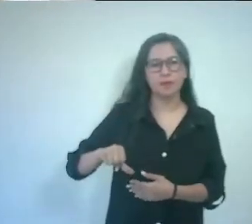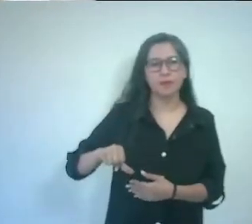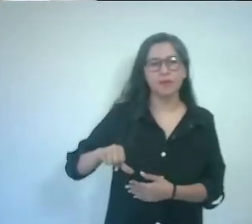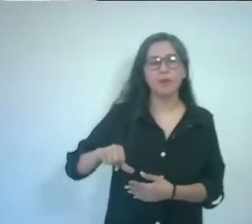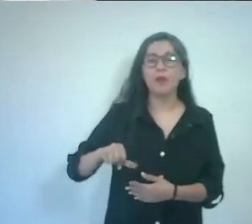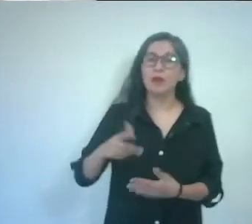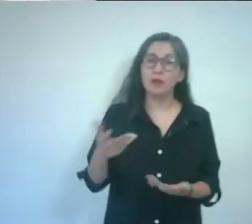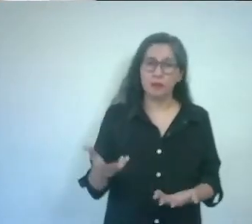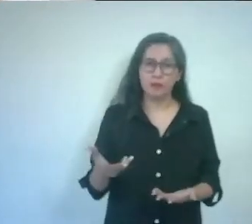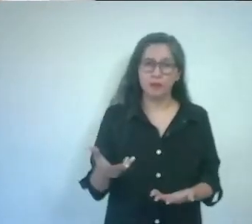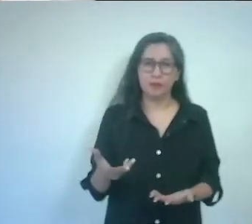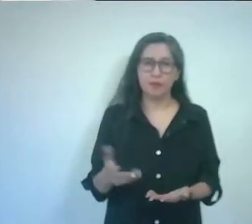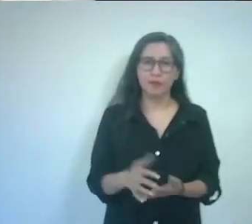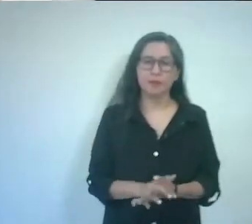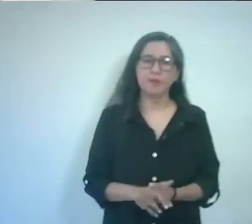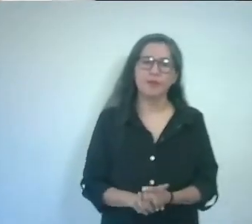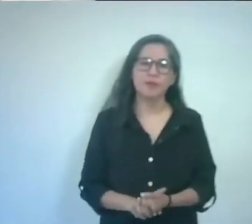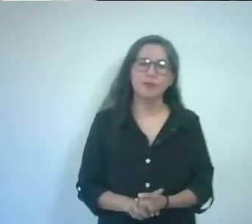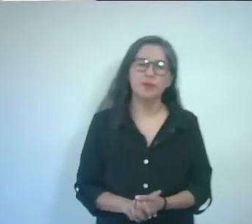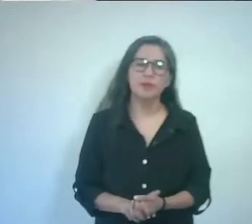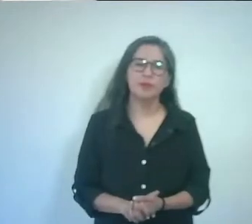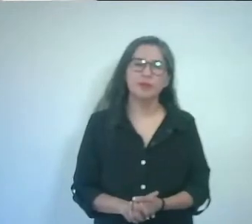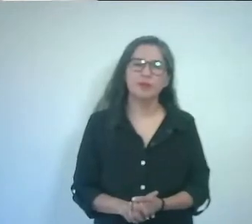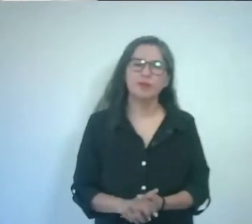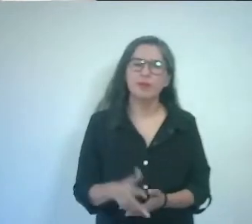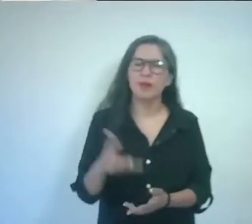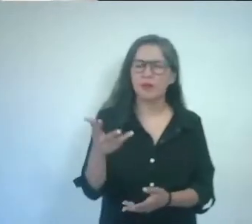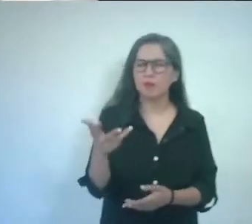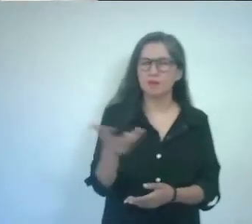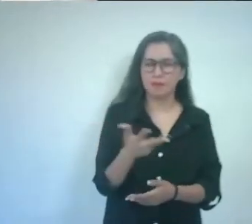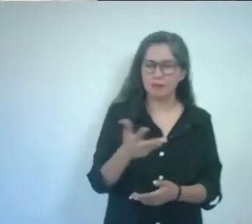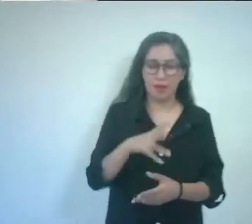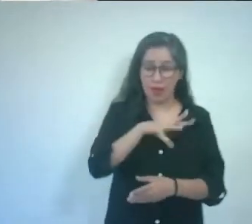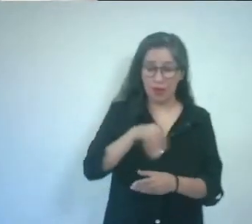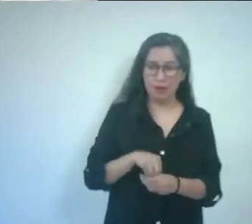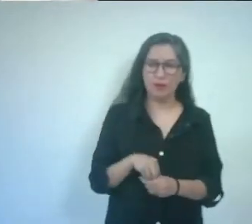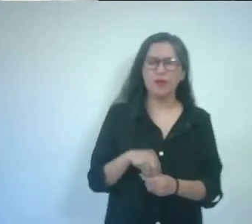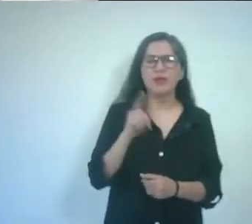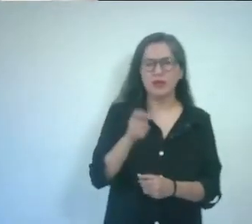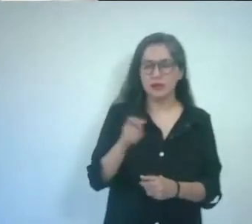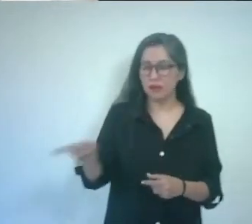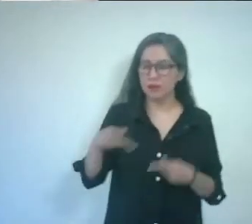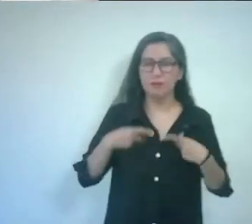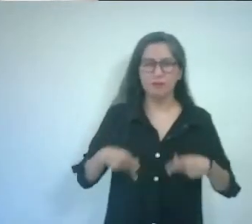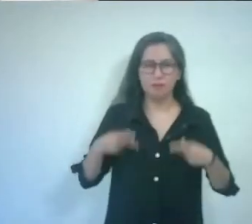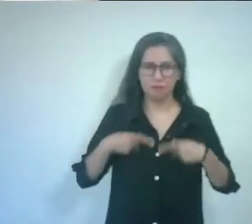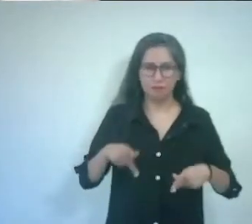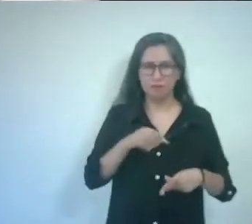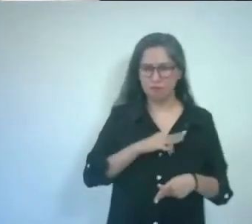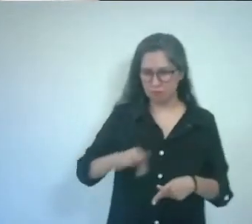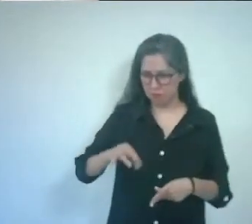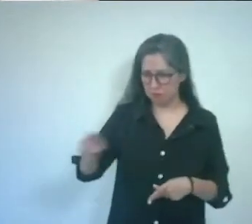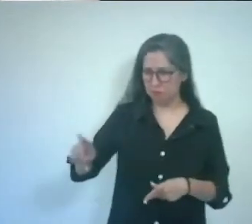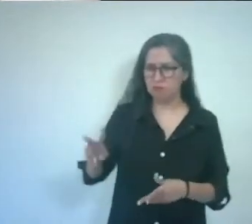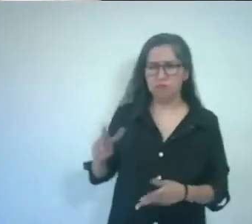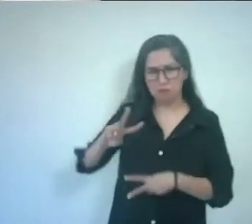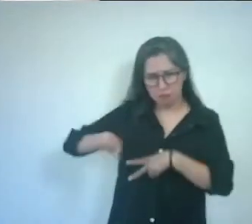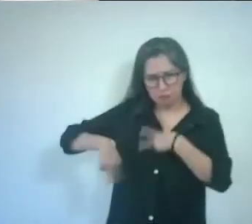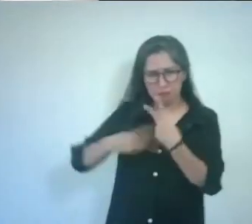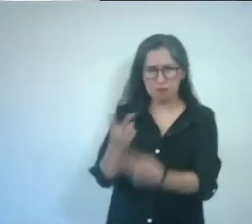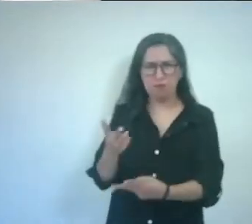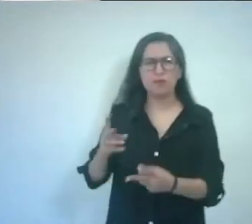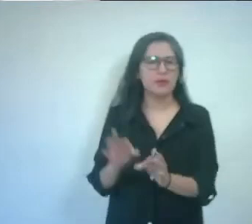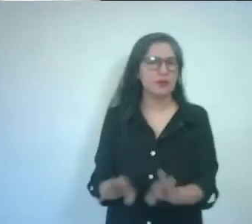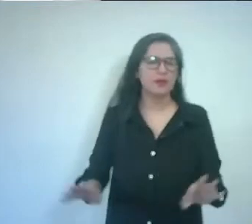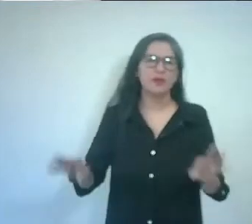Todo lo que hacemos es para que la ciudadanía ocupe ese espacio protagónico